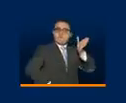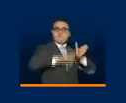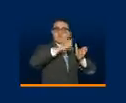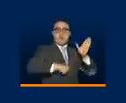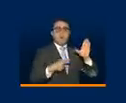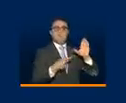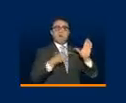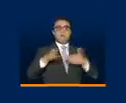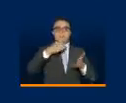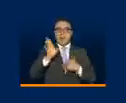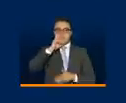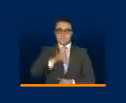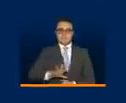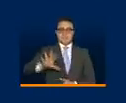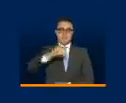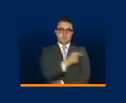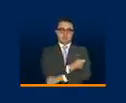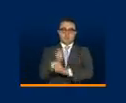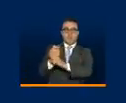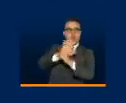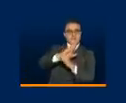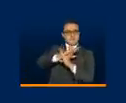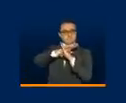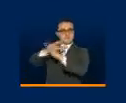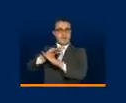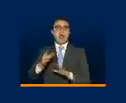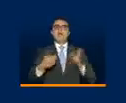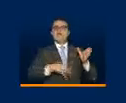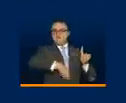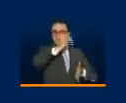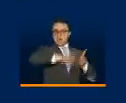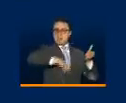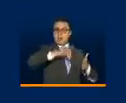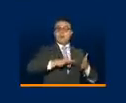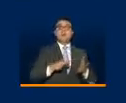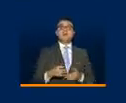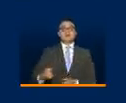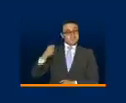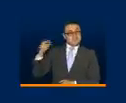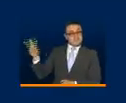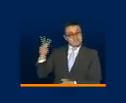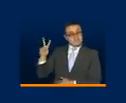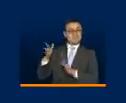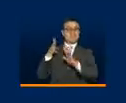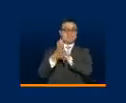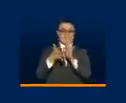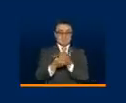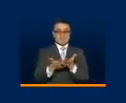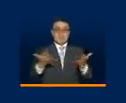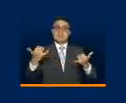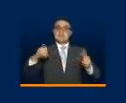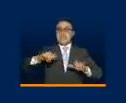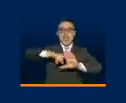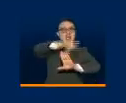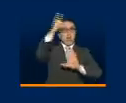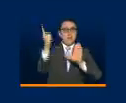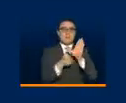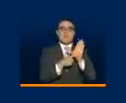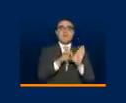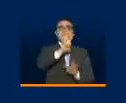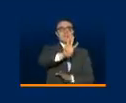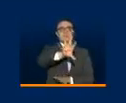Nacional de Vacunación frente al COVID-19 y también el pasado viernes le informábamos al país que ya se habían adquirido la